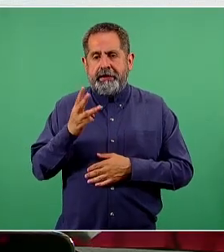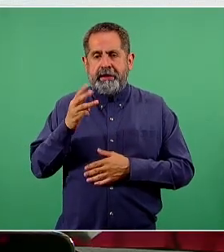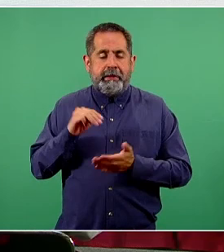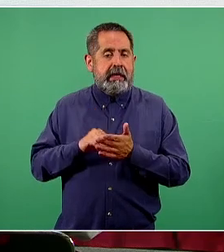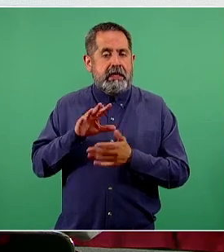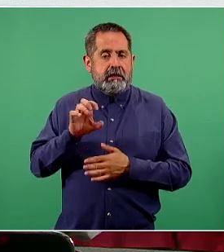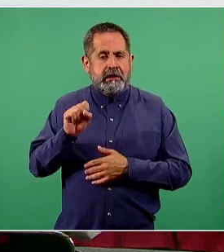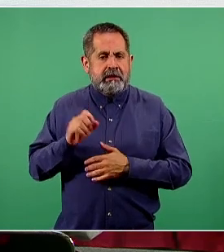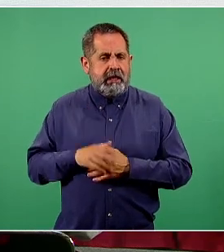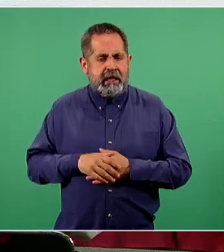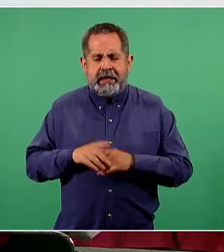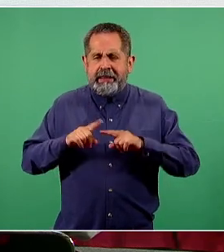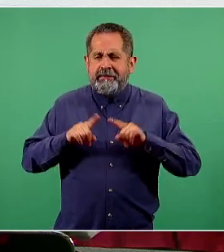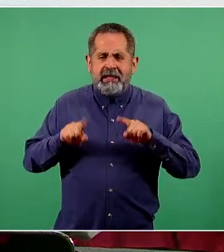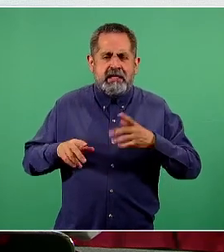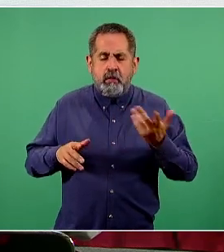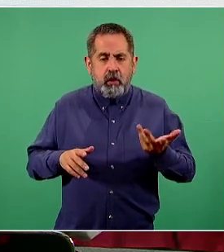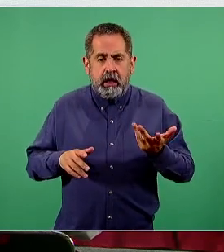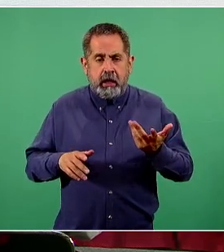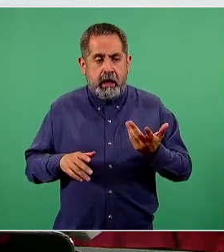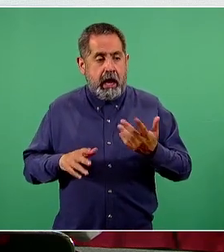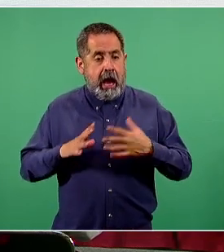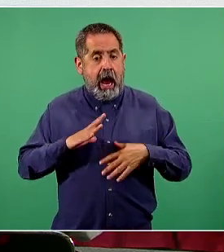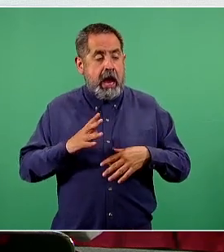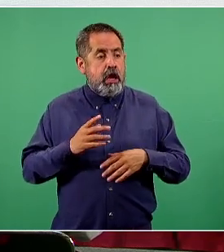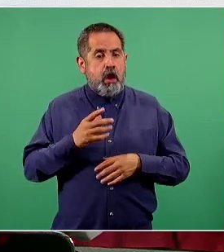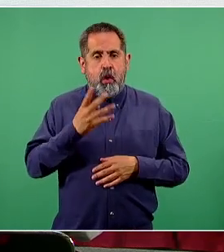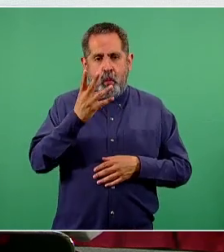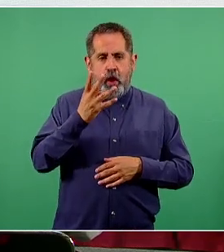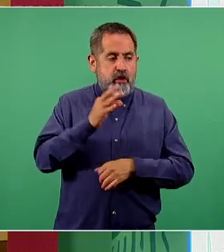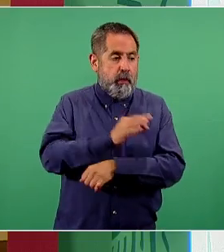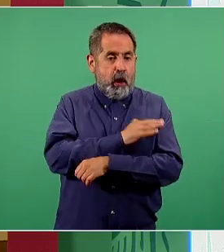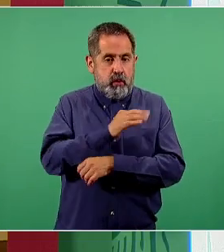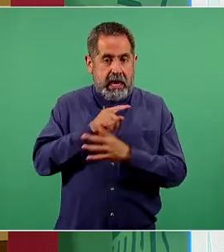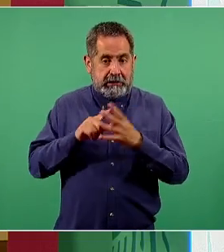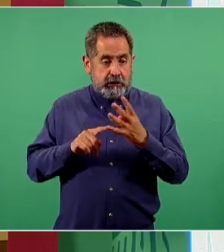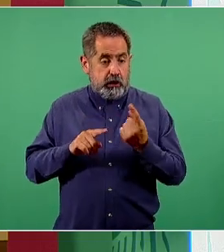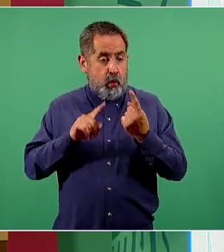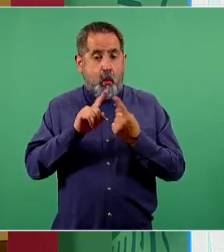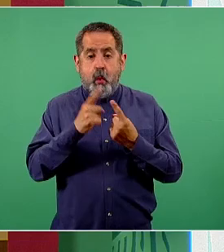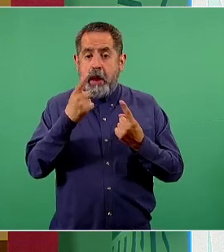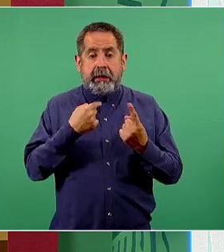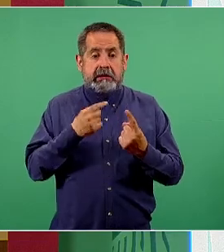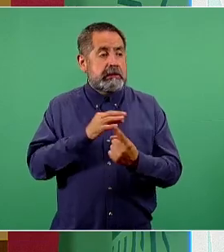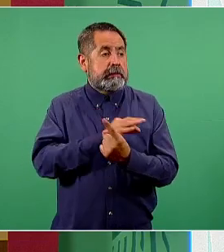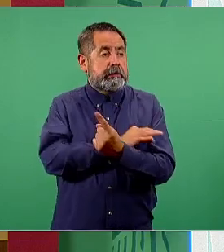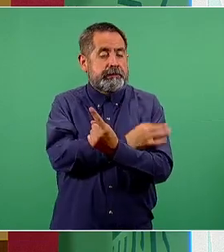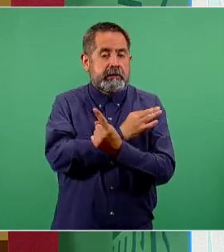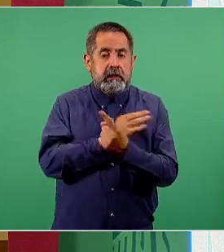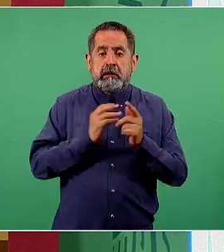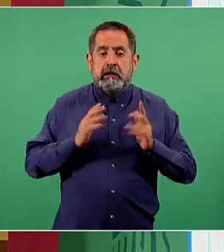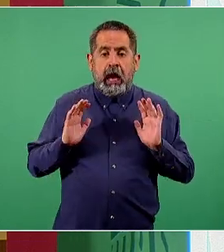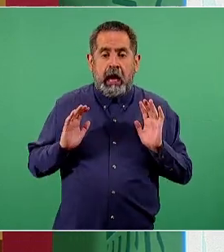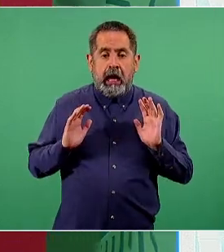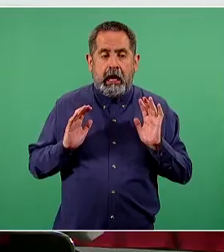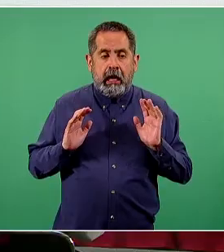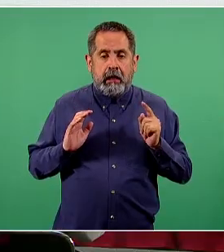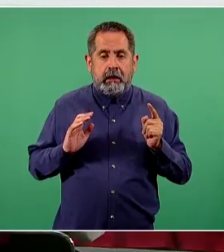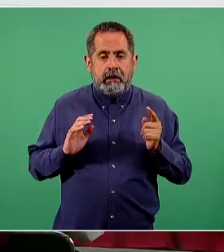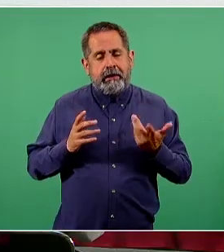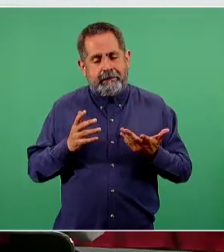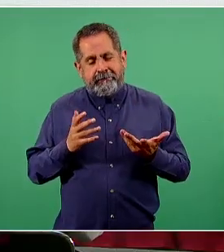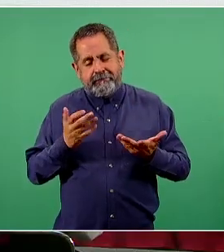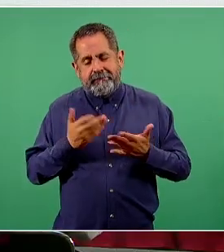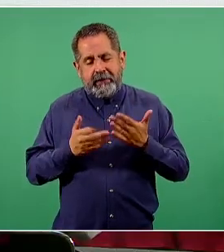12.133.560. ¿Por qué la discrepancia? Porque hay una de las 4 vacunas que solo requiere una dosis. Por lo tanto, no se puede solo